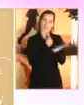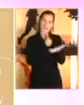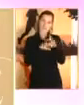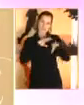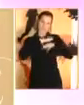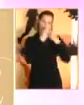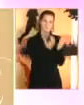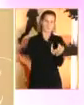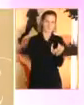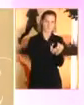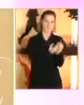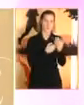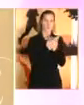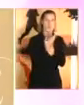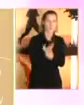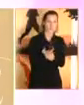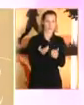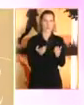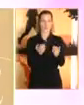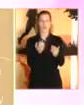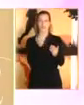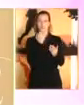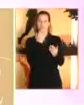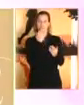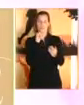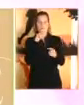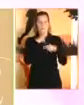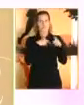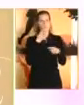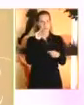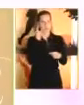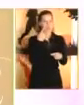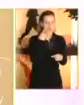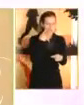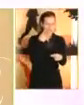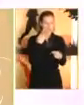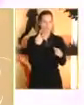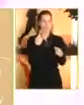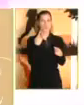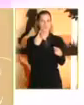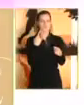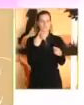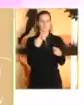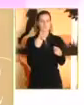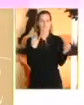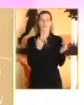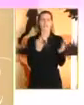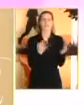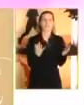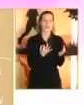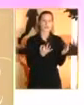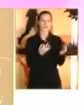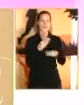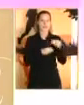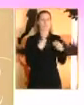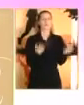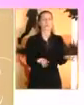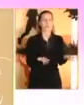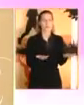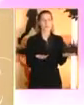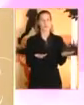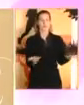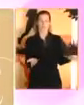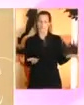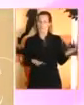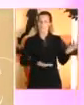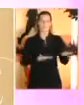cuando acepta qué es lo que tiene y qué es lo que puede hacer a partir de ahora, es fácil, como quien dice, todo viene rodado, ¿no? Pero hay